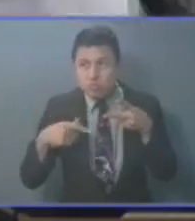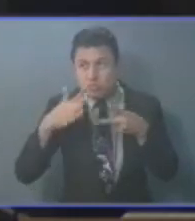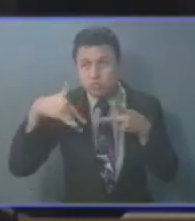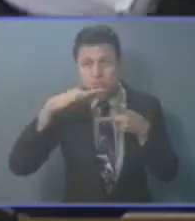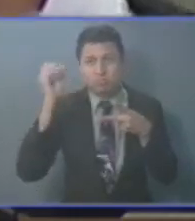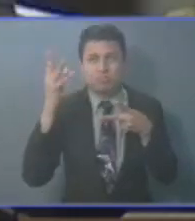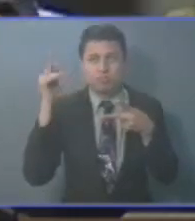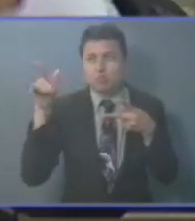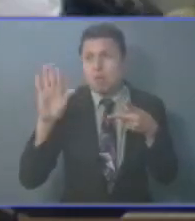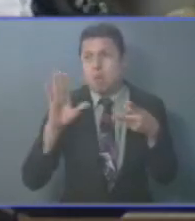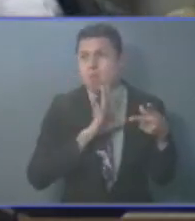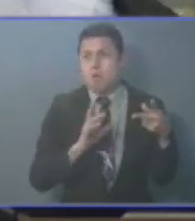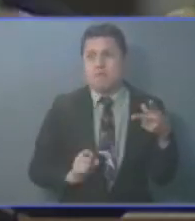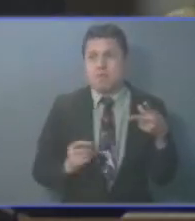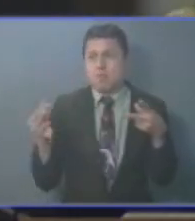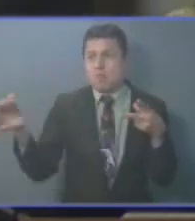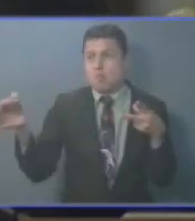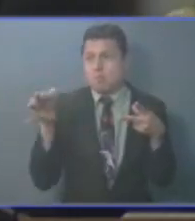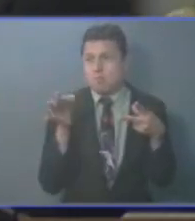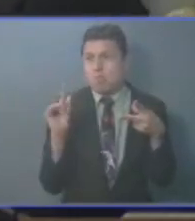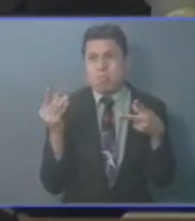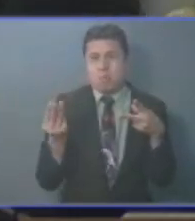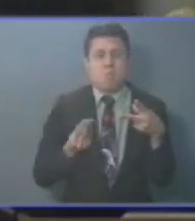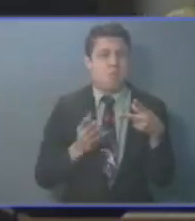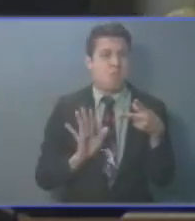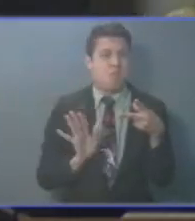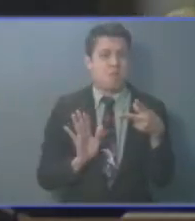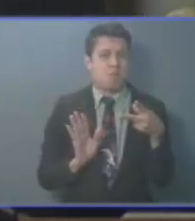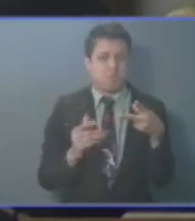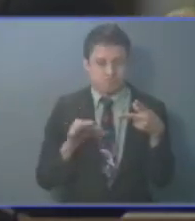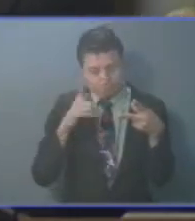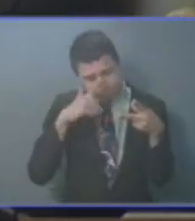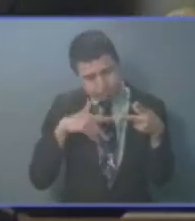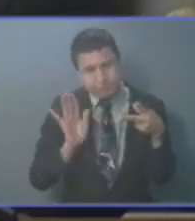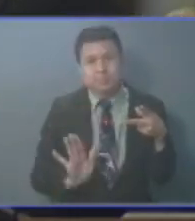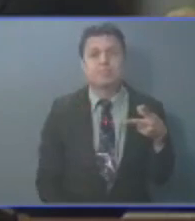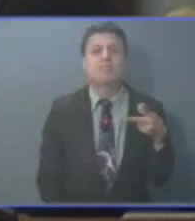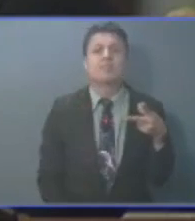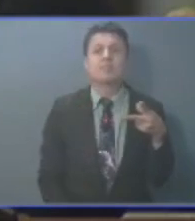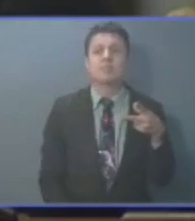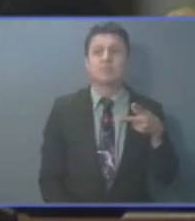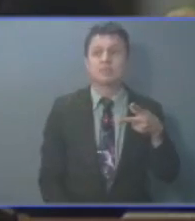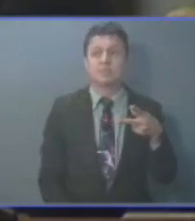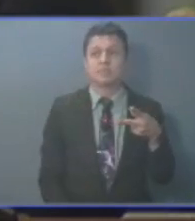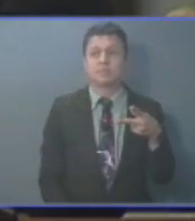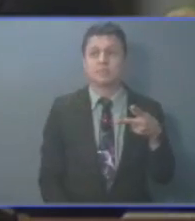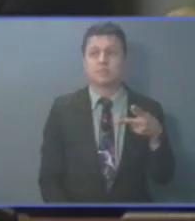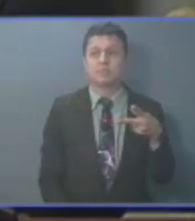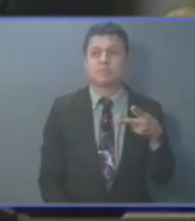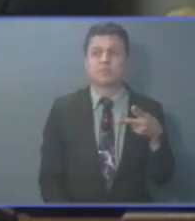de emergencia, pero el Ejecutivo no mandó la solicitud, lastimosamente.